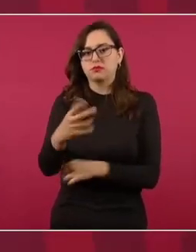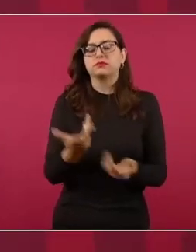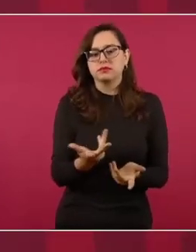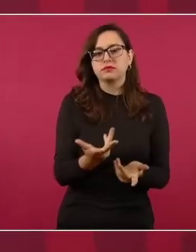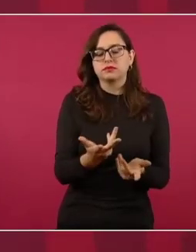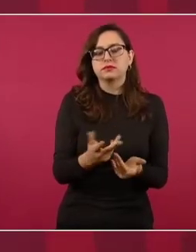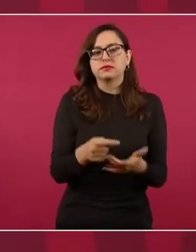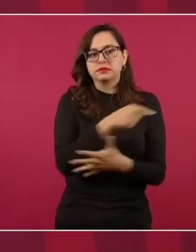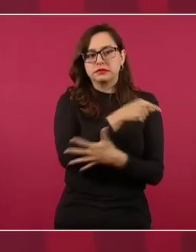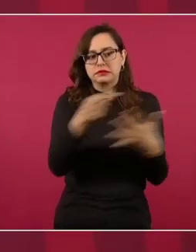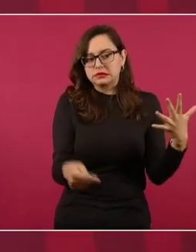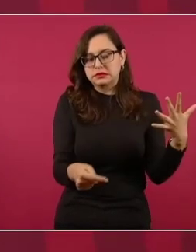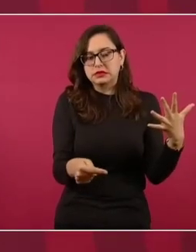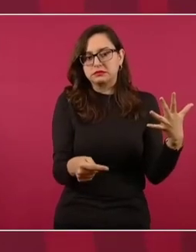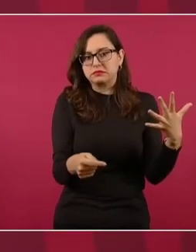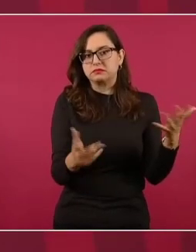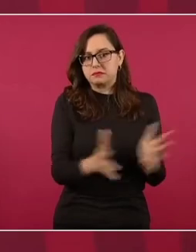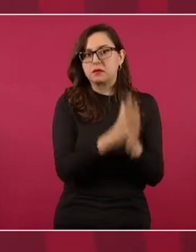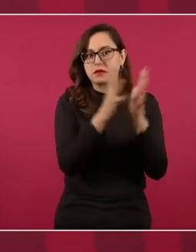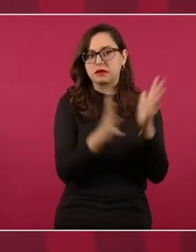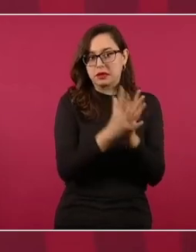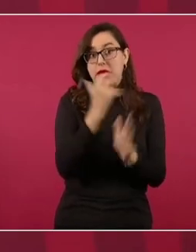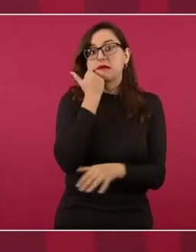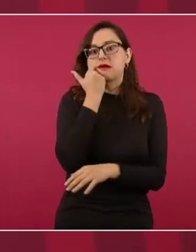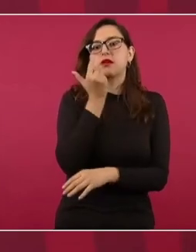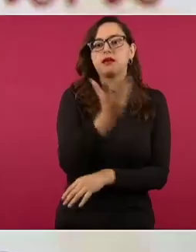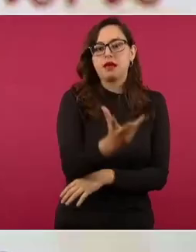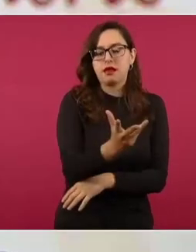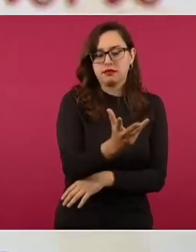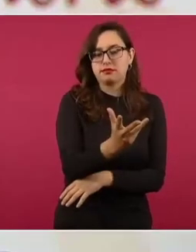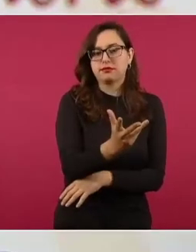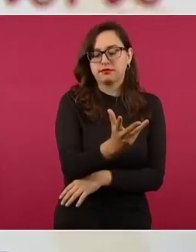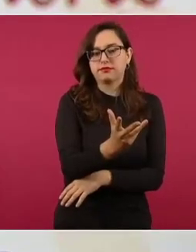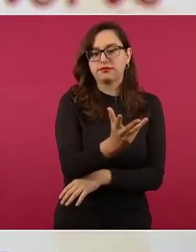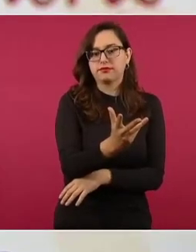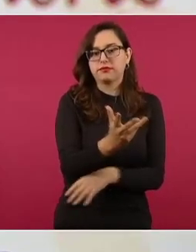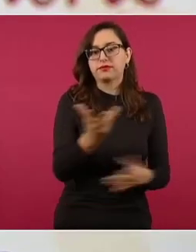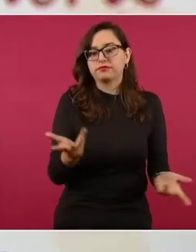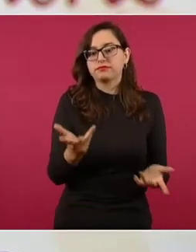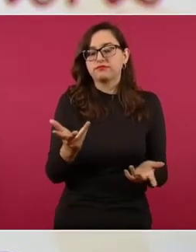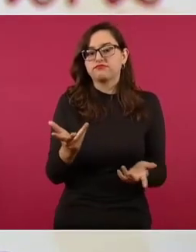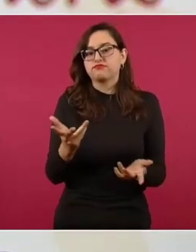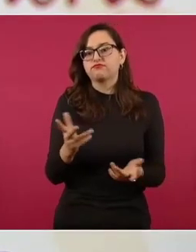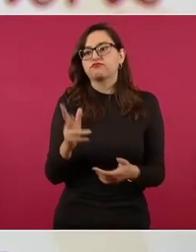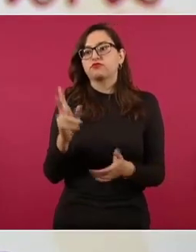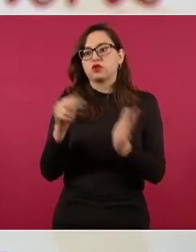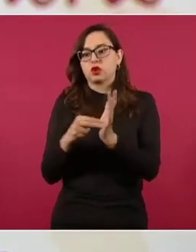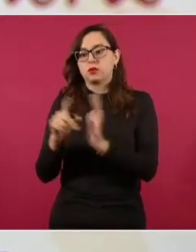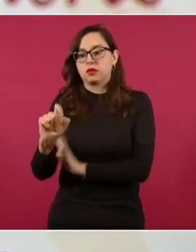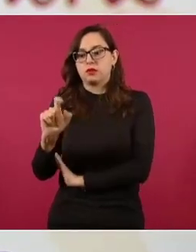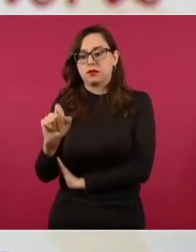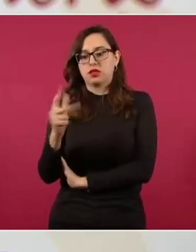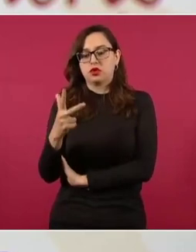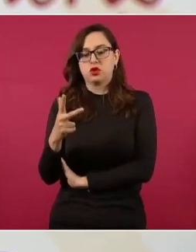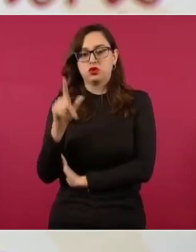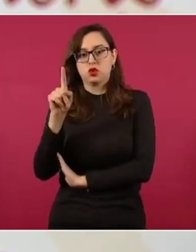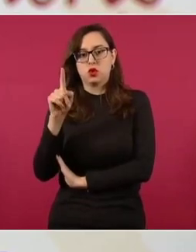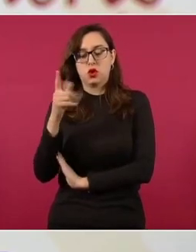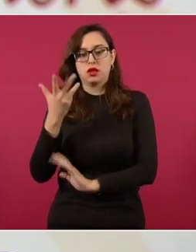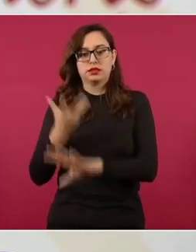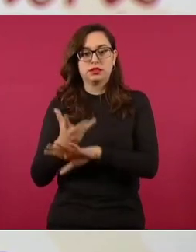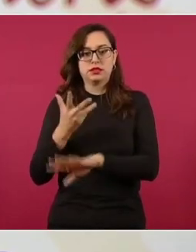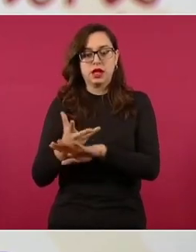Entonces, desde luego que es una… el 2028 va a ser en Los Ángeles y en Brisbane,